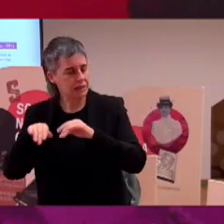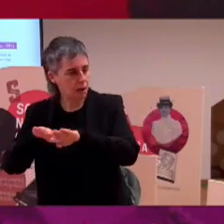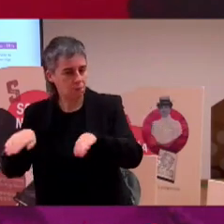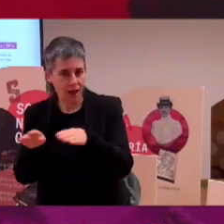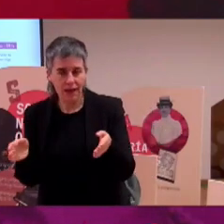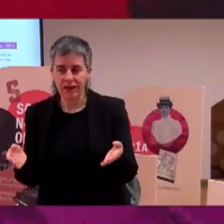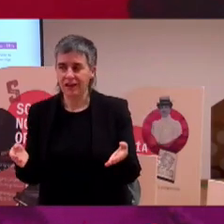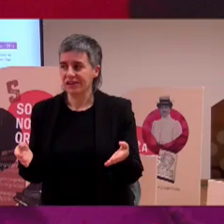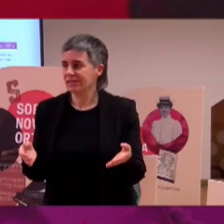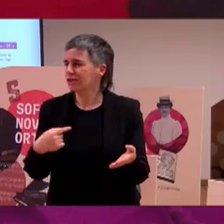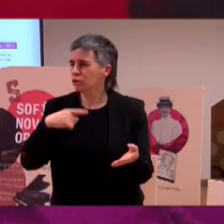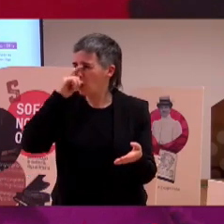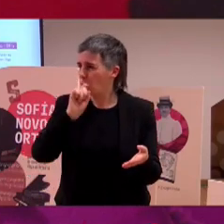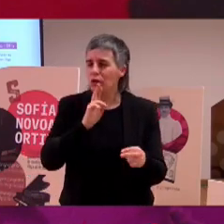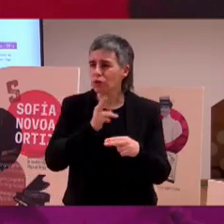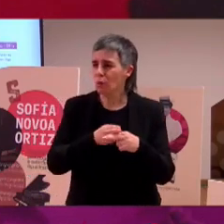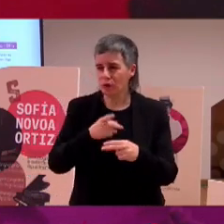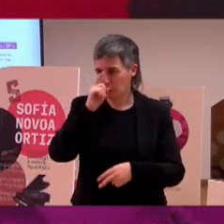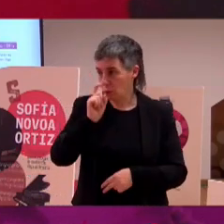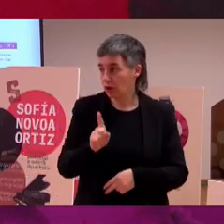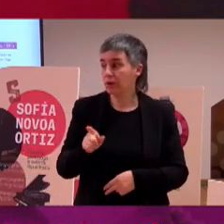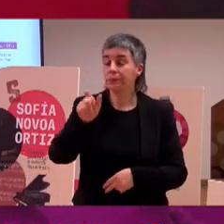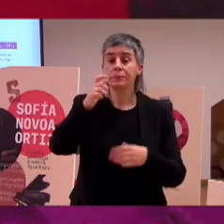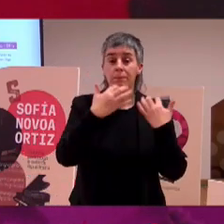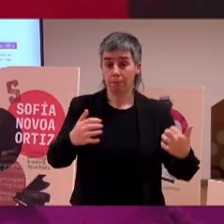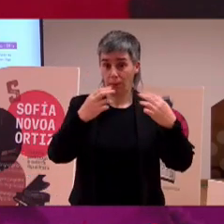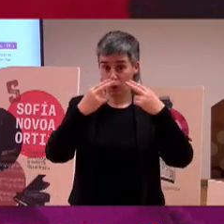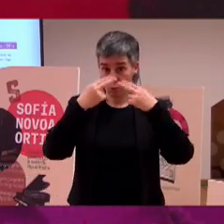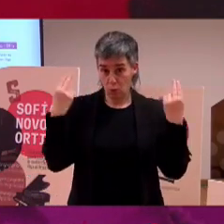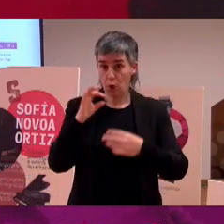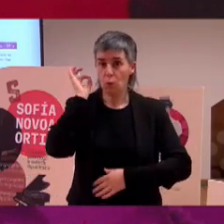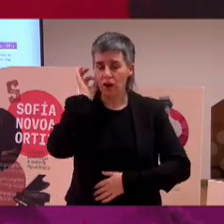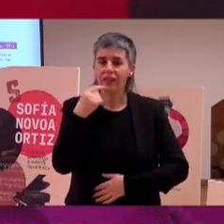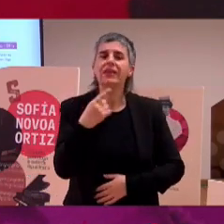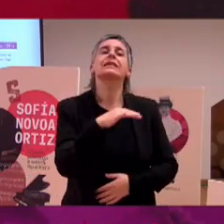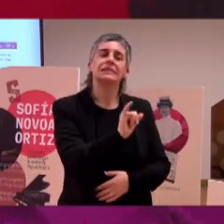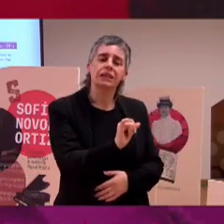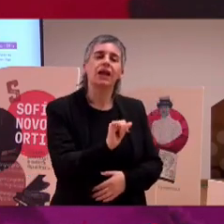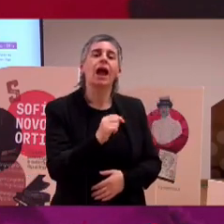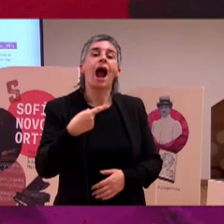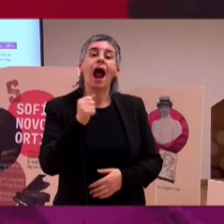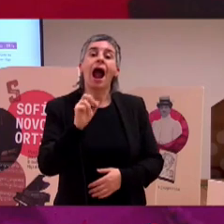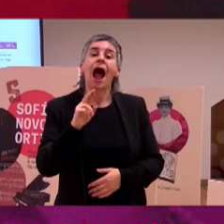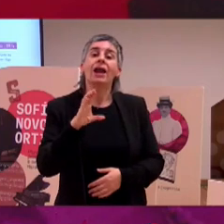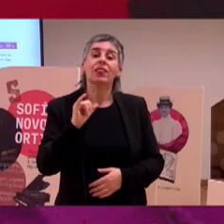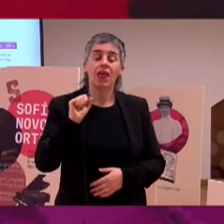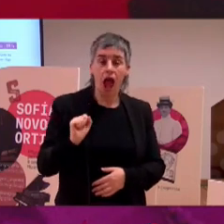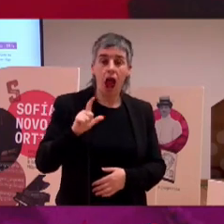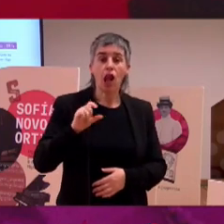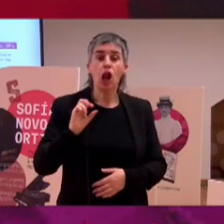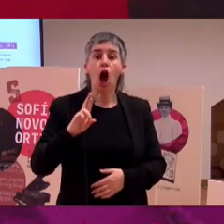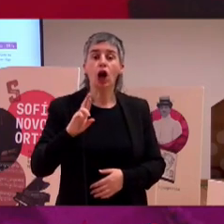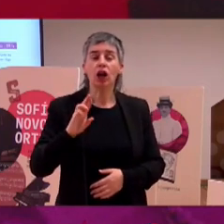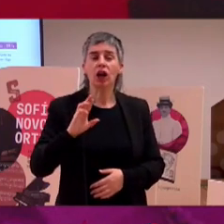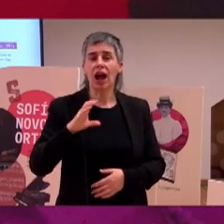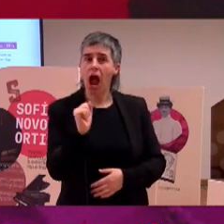Non lembro neste momento. Porque quero dicir que os García Lorca llegaron, sí, a Estados Unidos 3 ou 4 años despois de